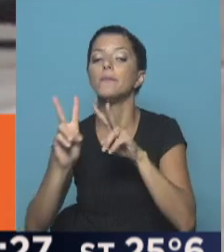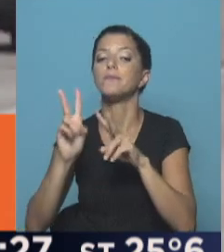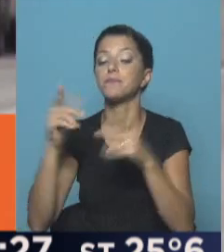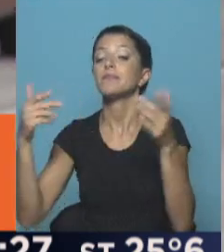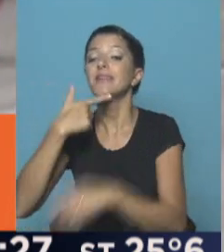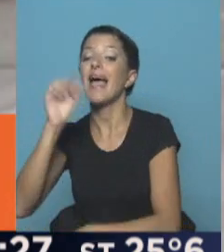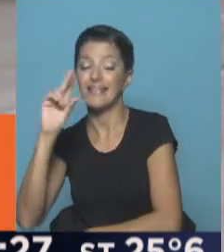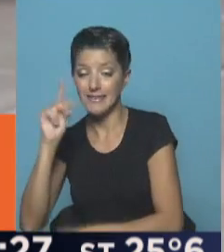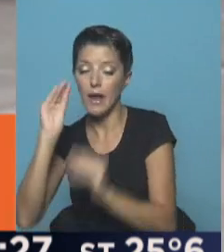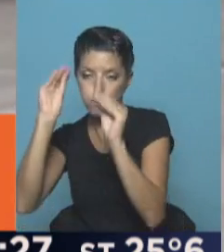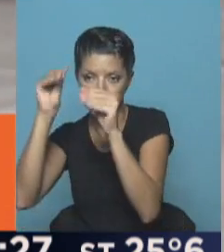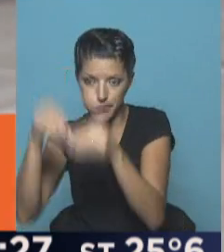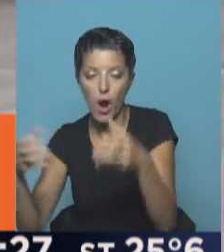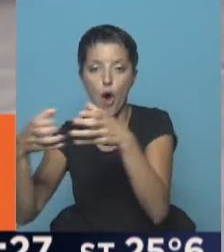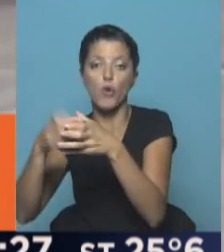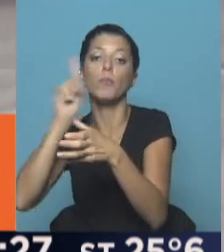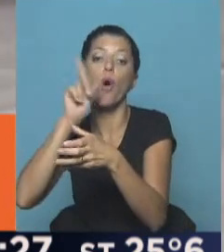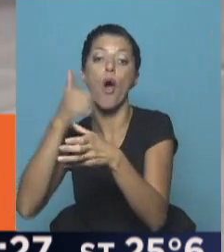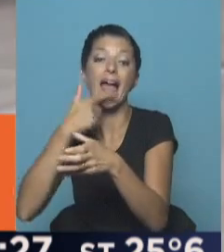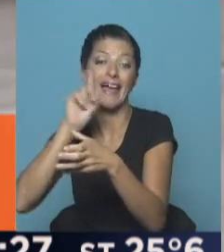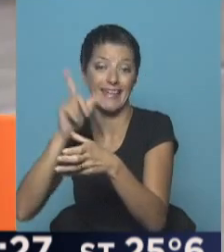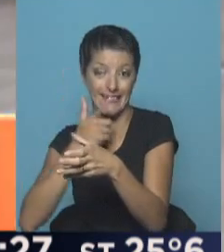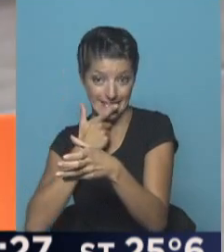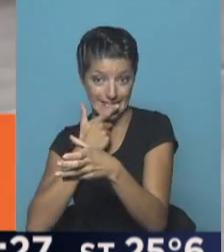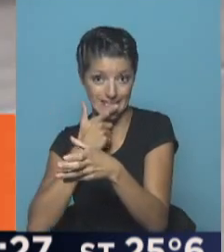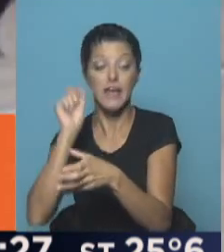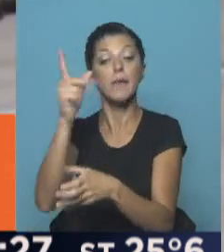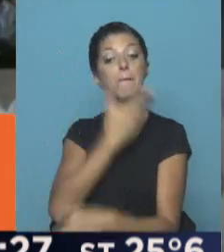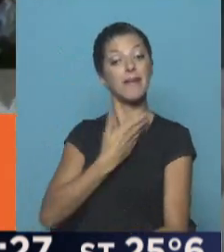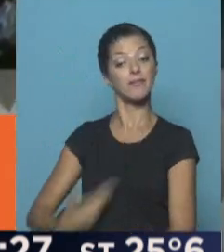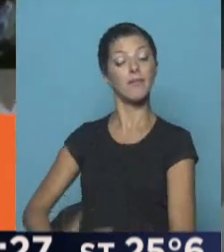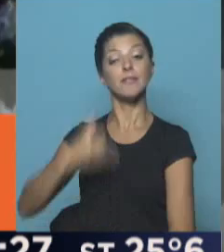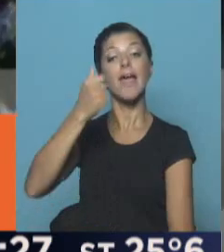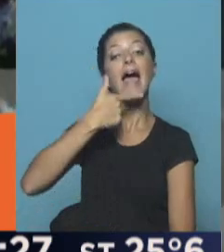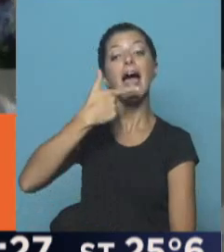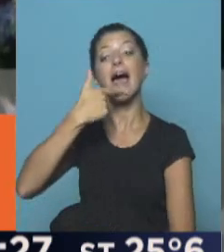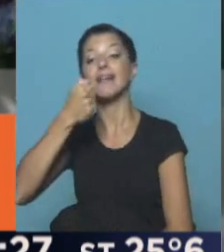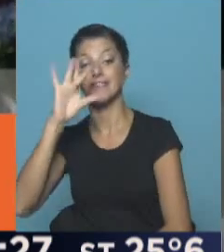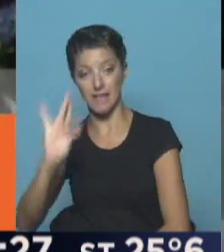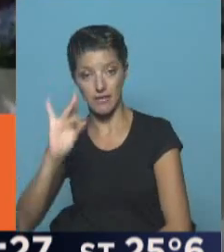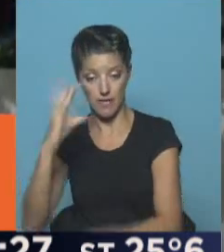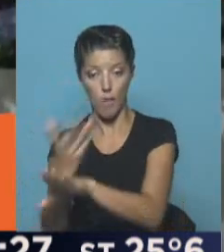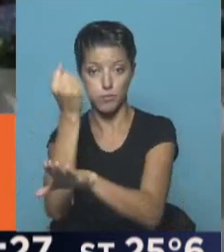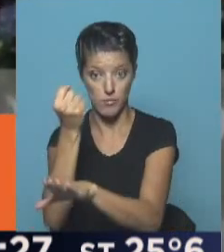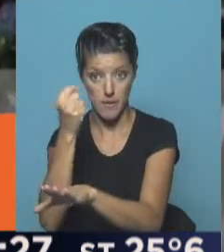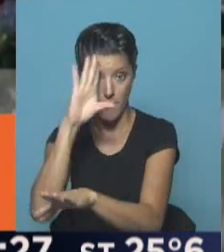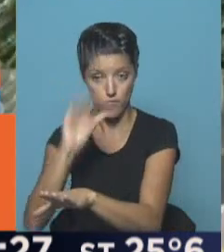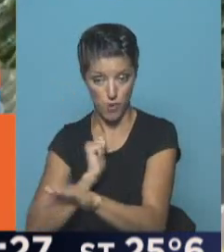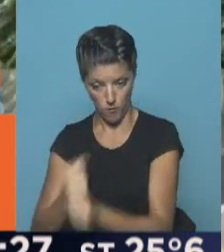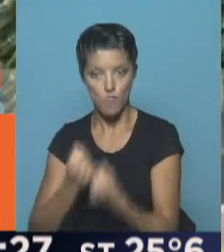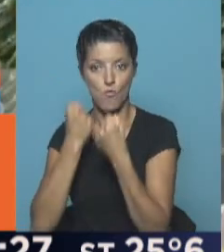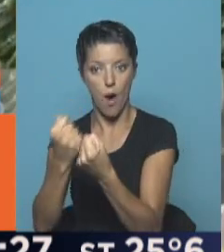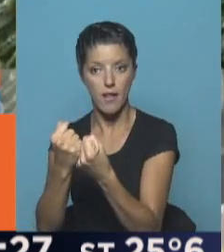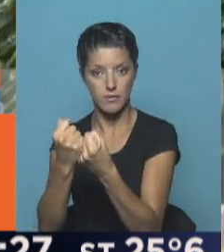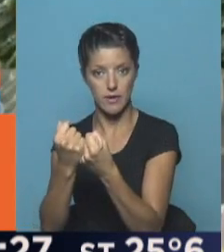sirio, donde evidentemente el presidente Bashar recuperó la iniciativa militar, ahora fortalecimiento